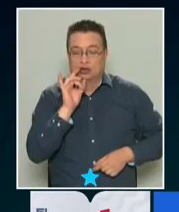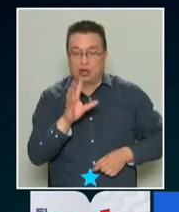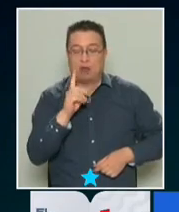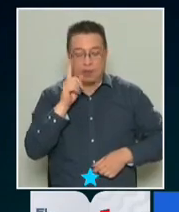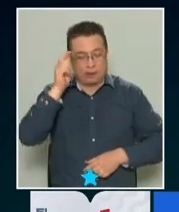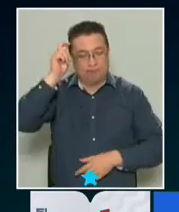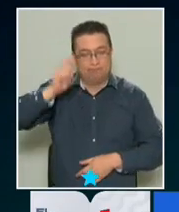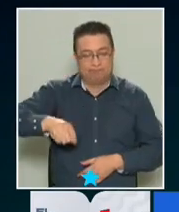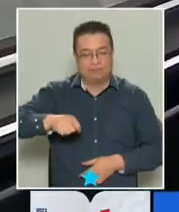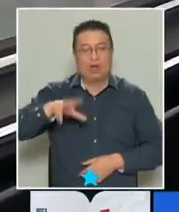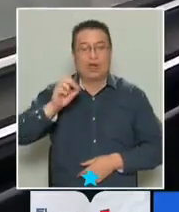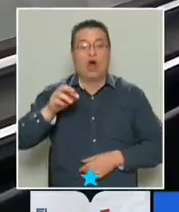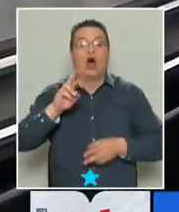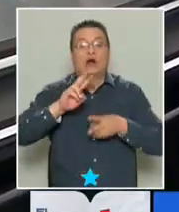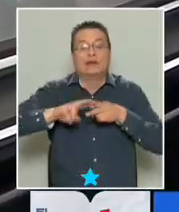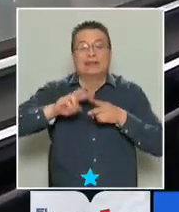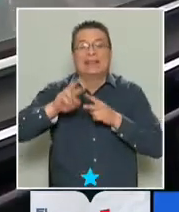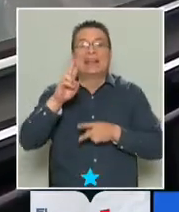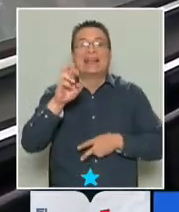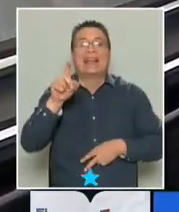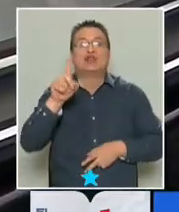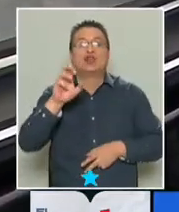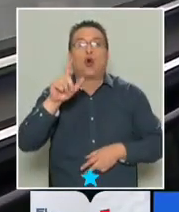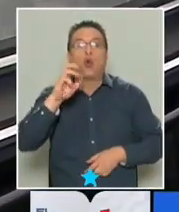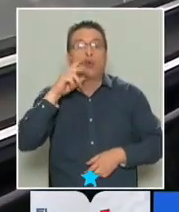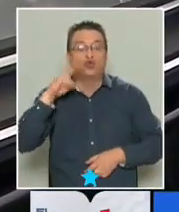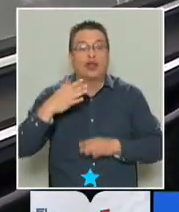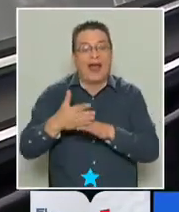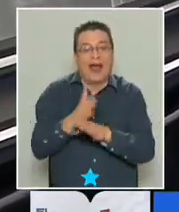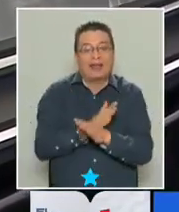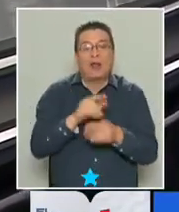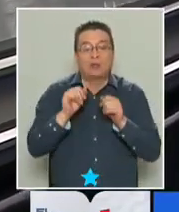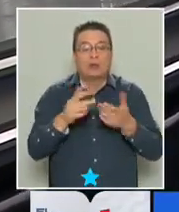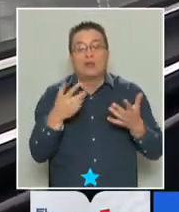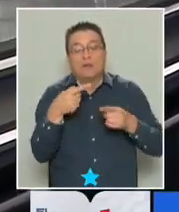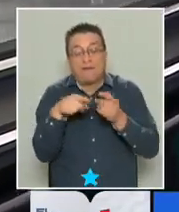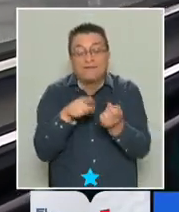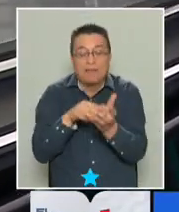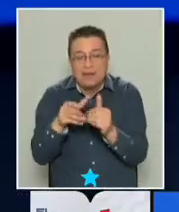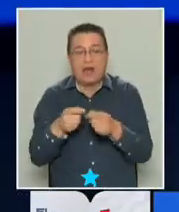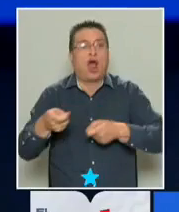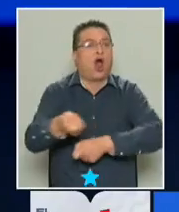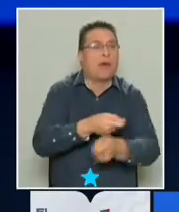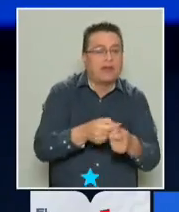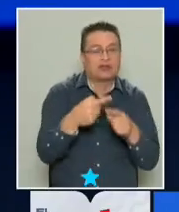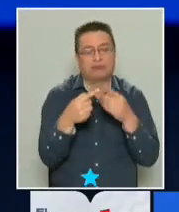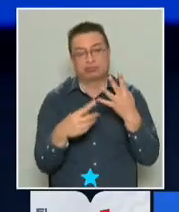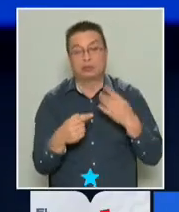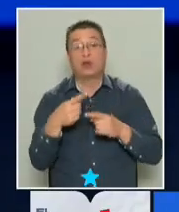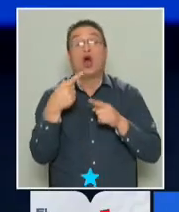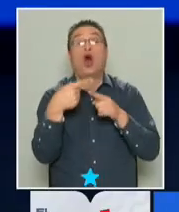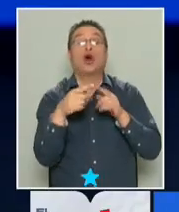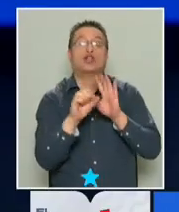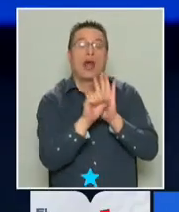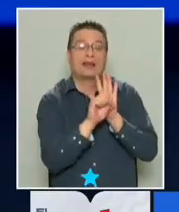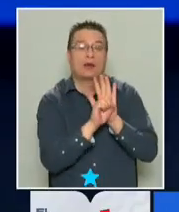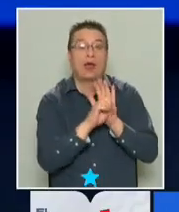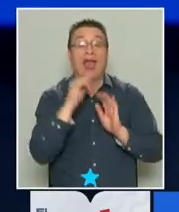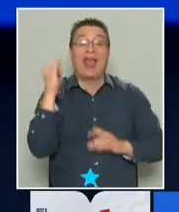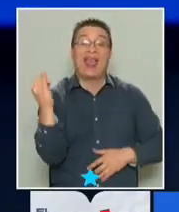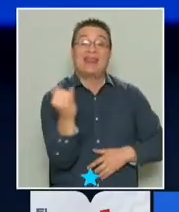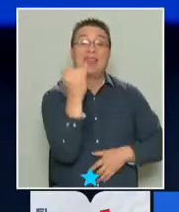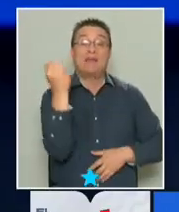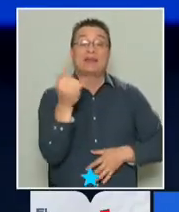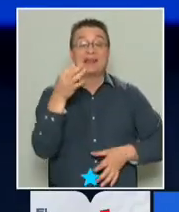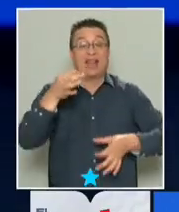una sentencia o una resolución anterior pues puede ser madre de familia maría penal efectiva de comercio seguimos con otro artículo independencia